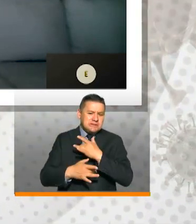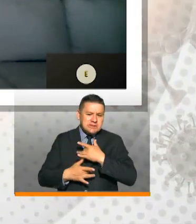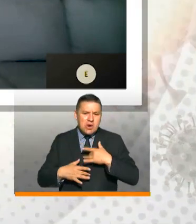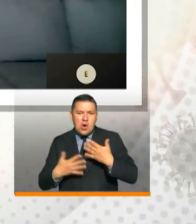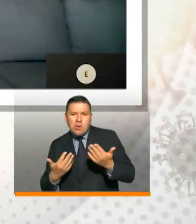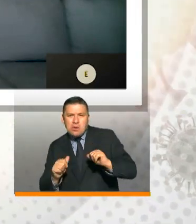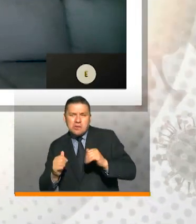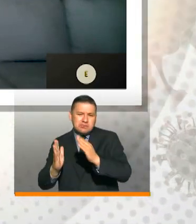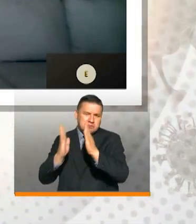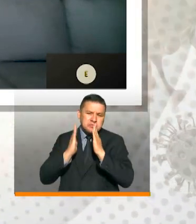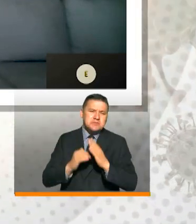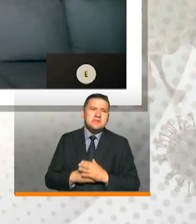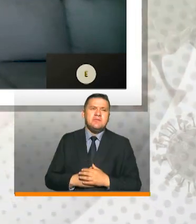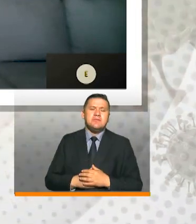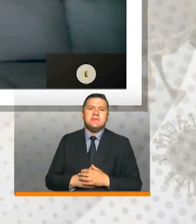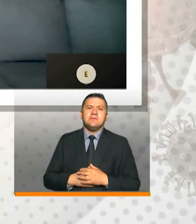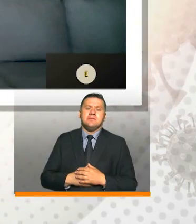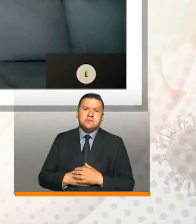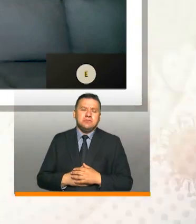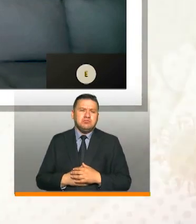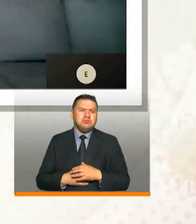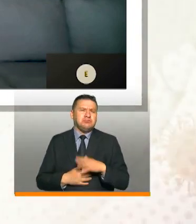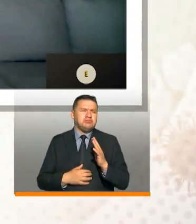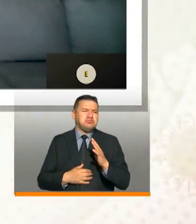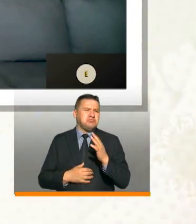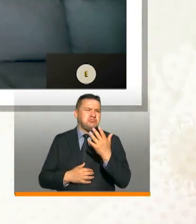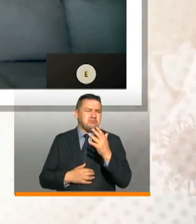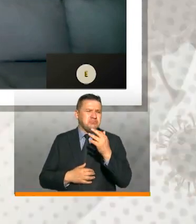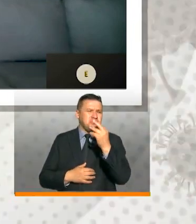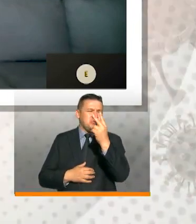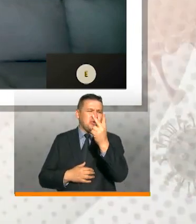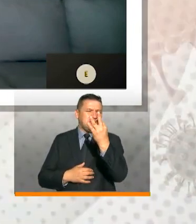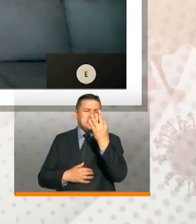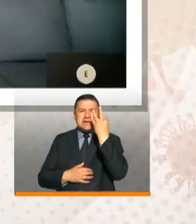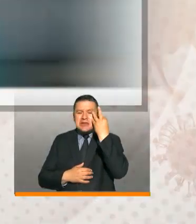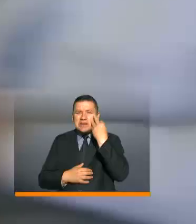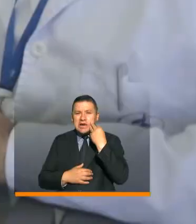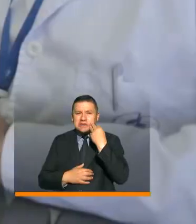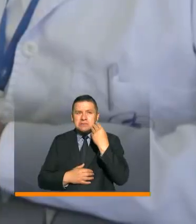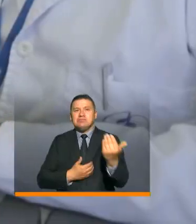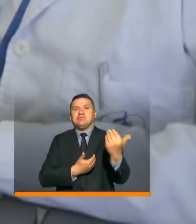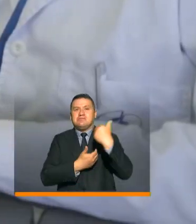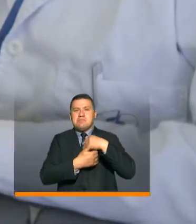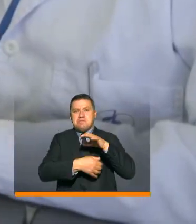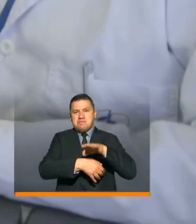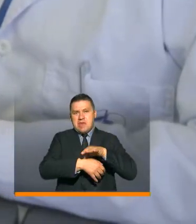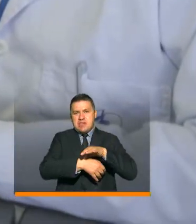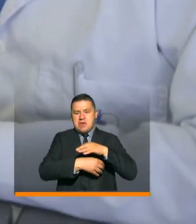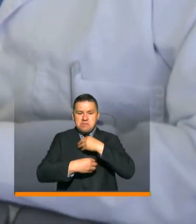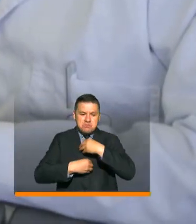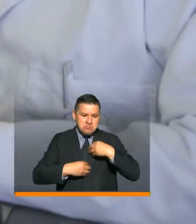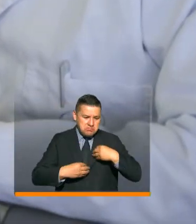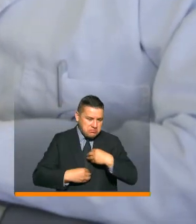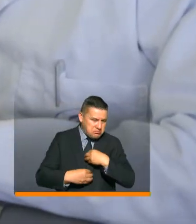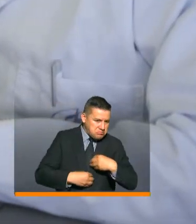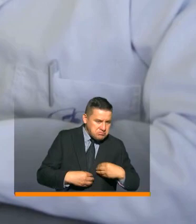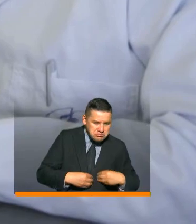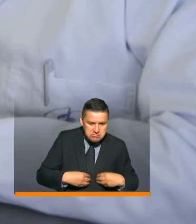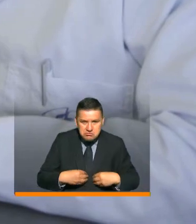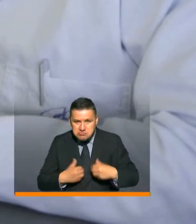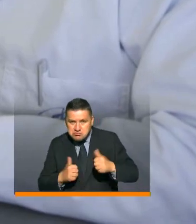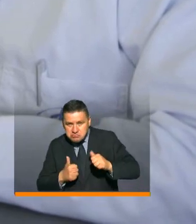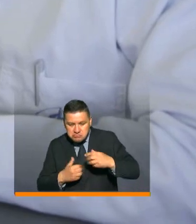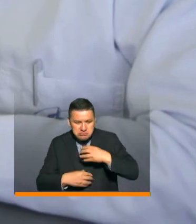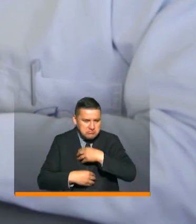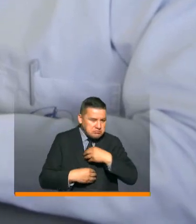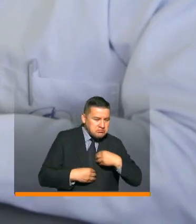salud. Vinieron al cabo de los 2-3 días, vino una médica, me revisó, me dejaron